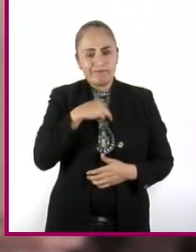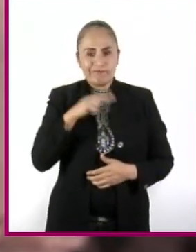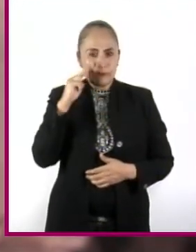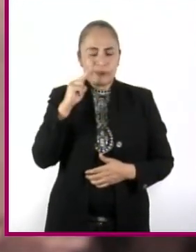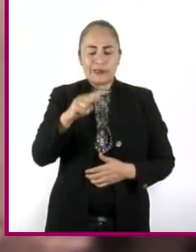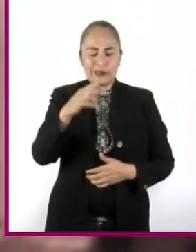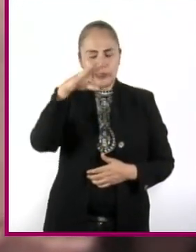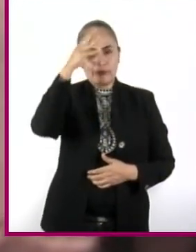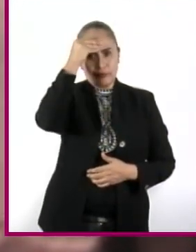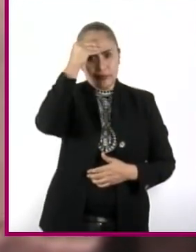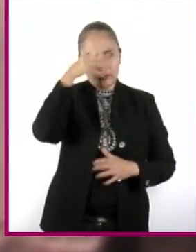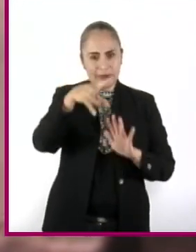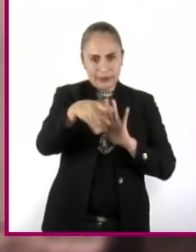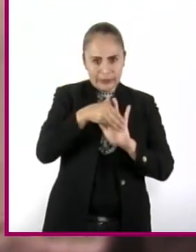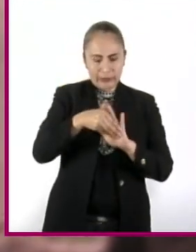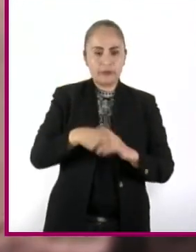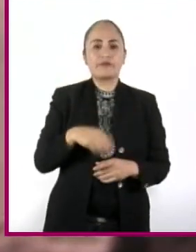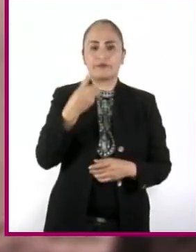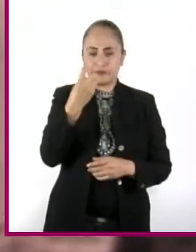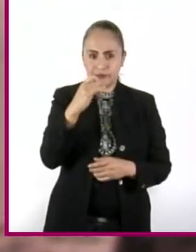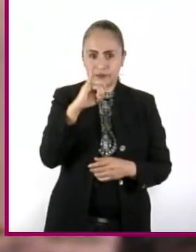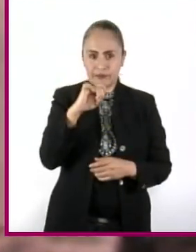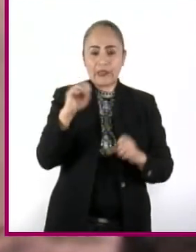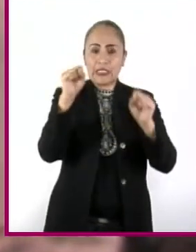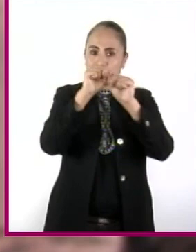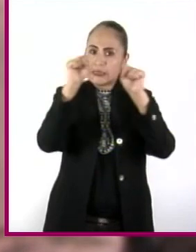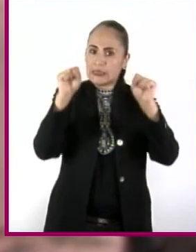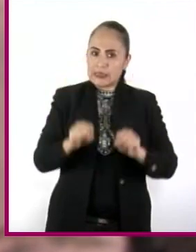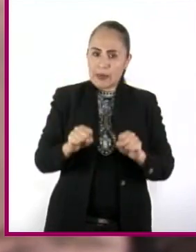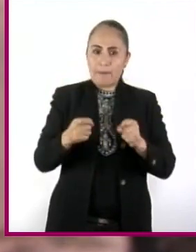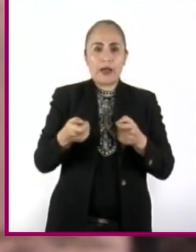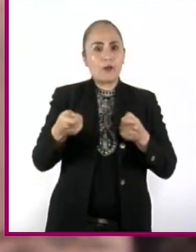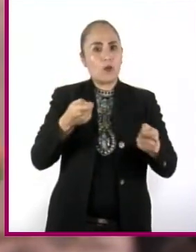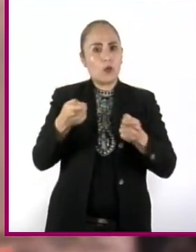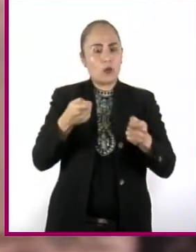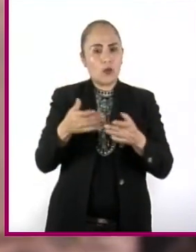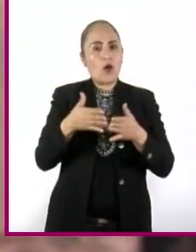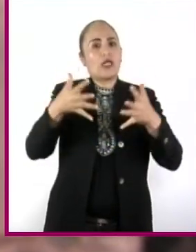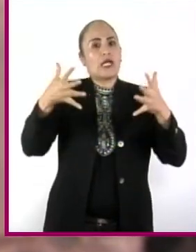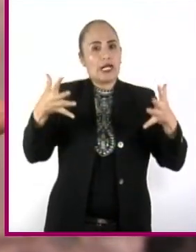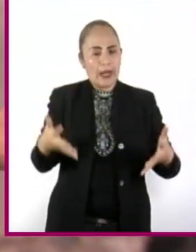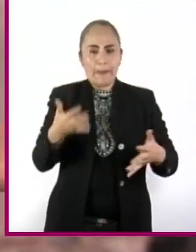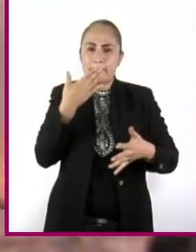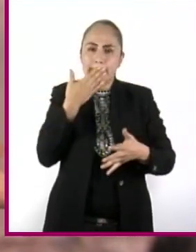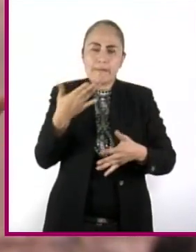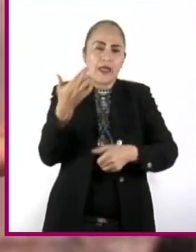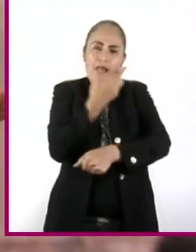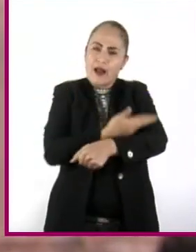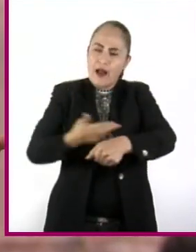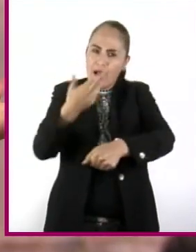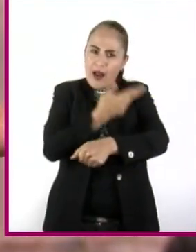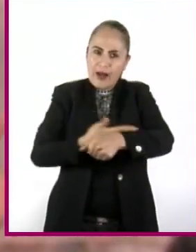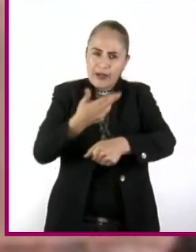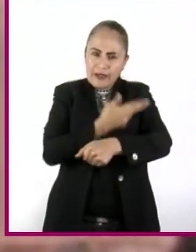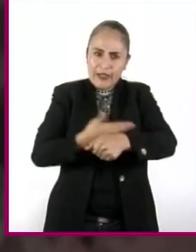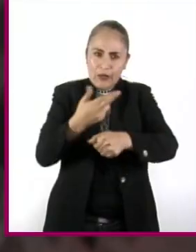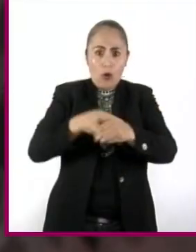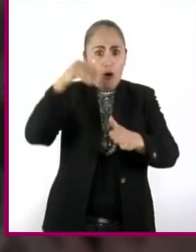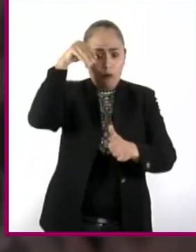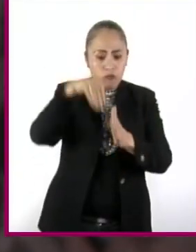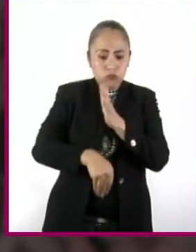Es importante mantener un sistema tan grande como este, con una buena autoorganización para que no haya este tipo de